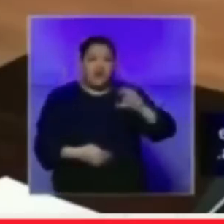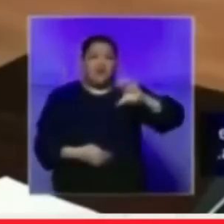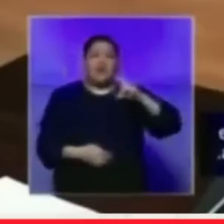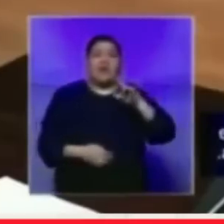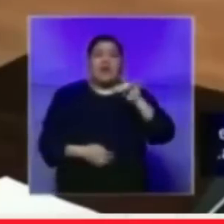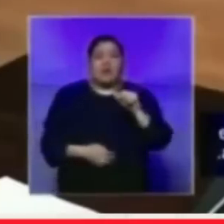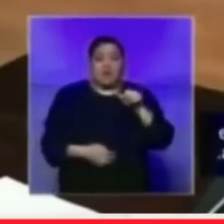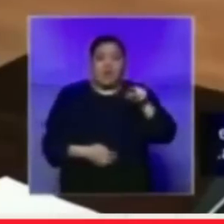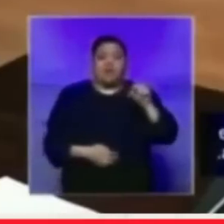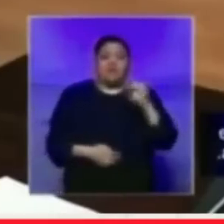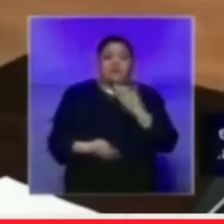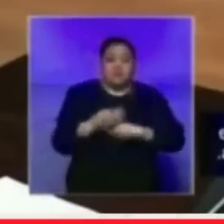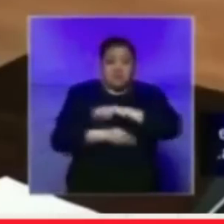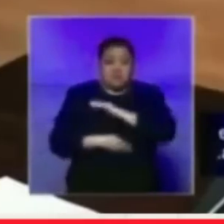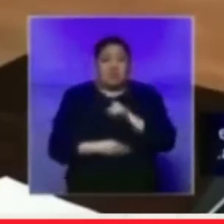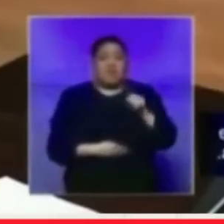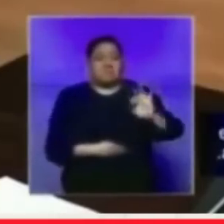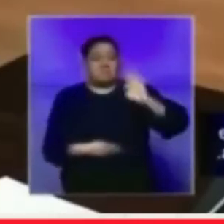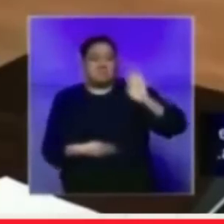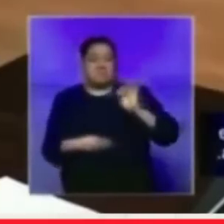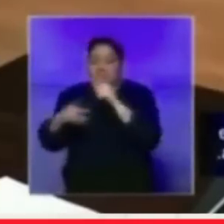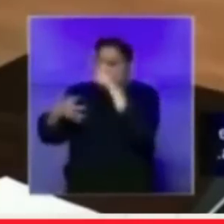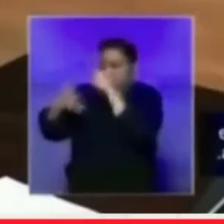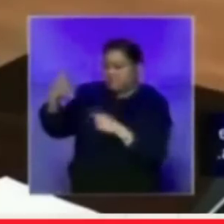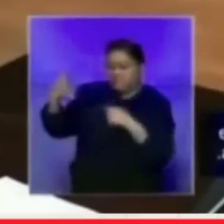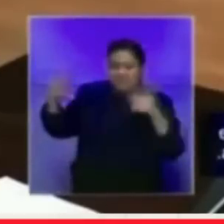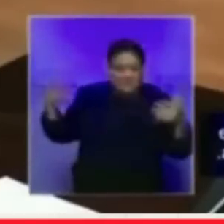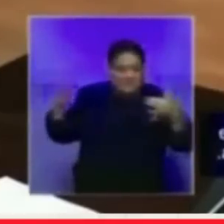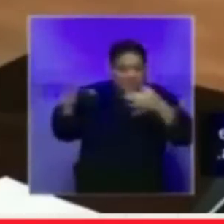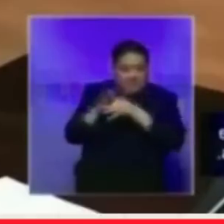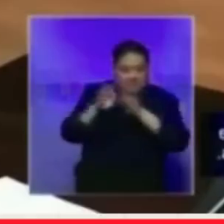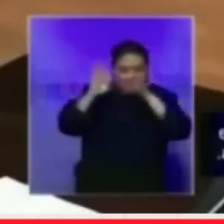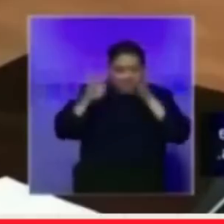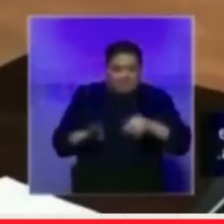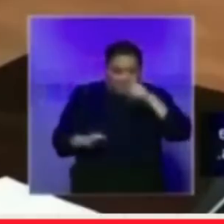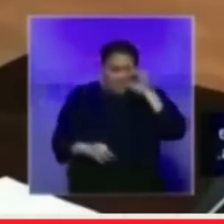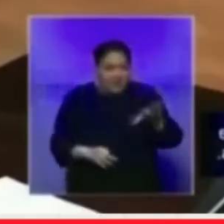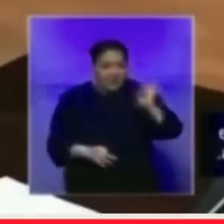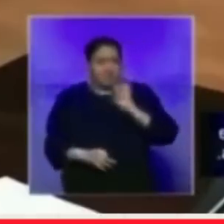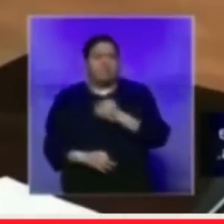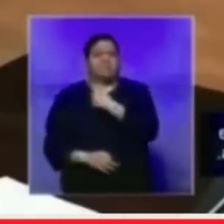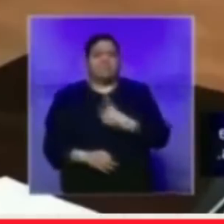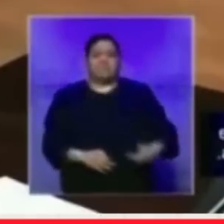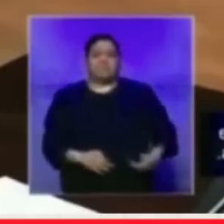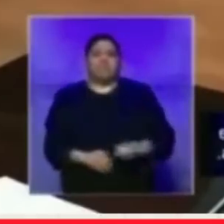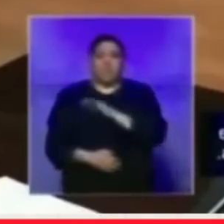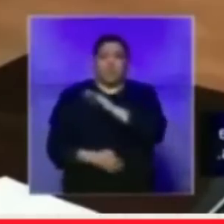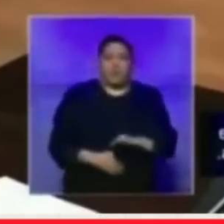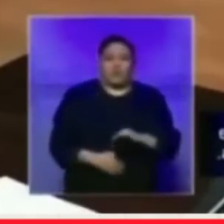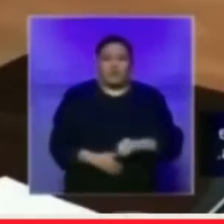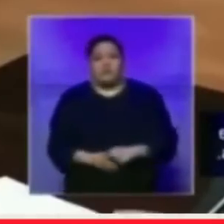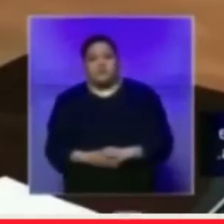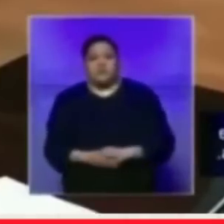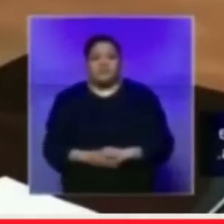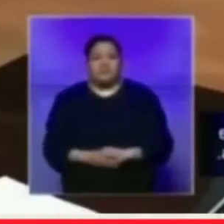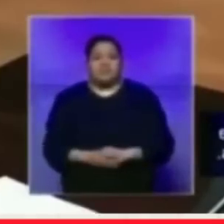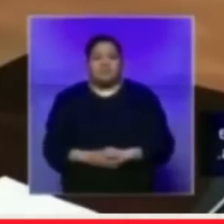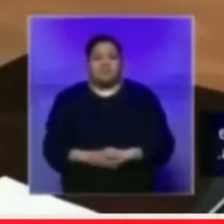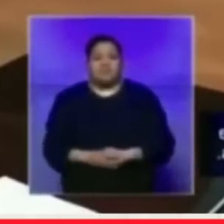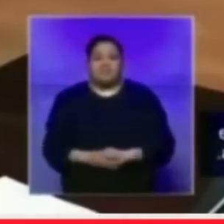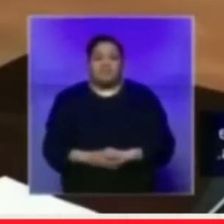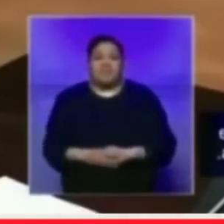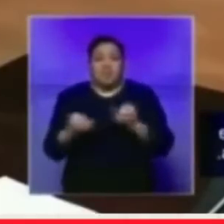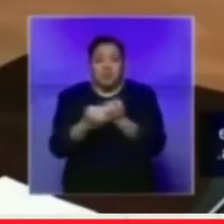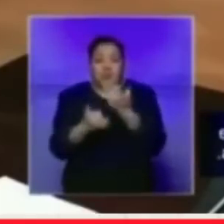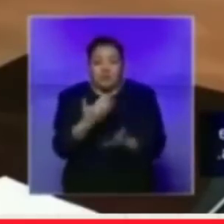Pardo satisface los requisitos constitucionalmente previstos para ser presidenta de los Estados Unidos mexicanos.